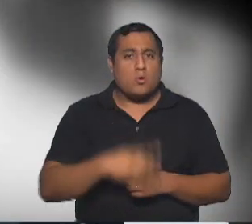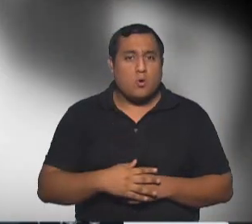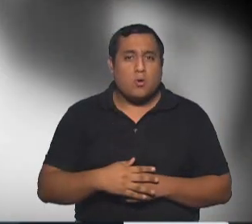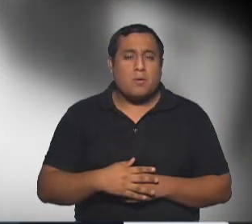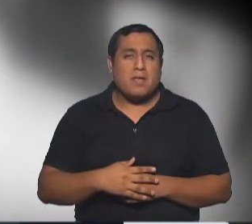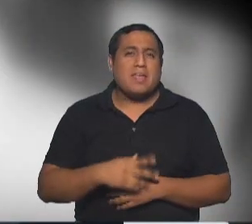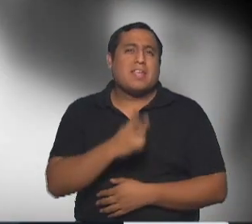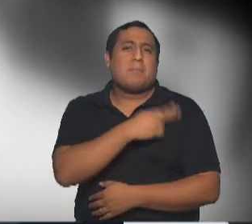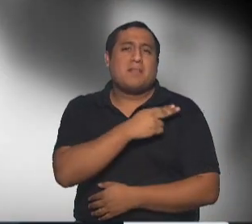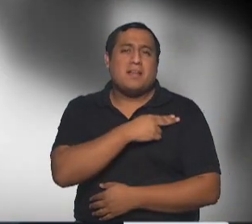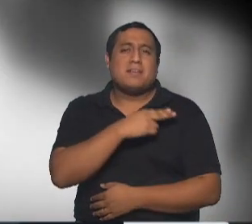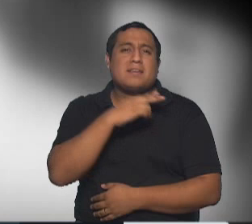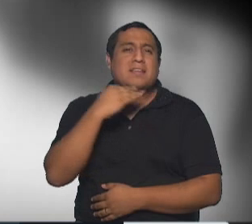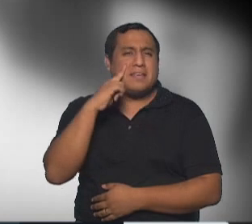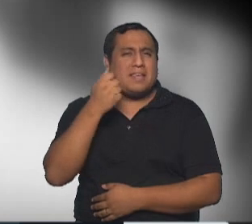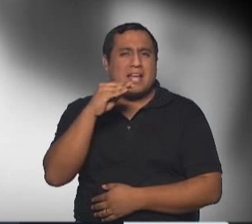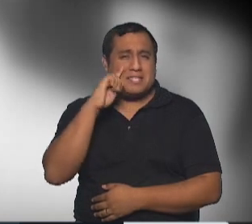Un capitán Giachino.